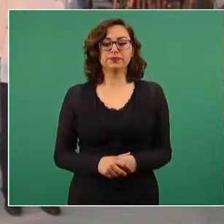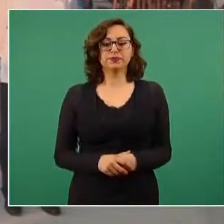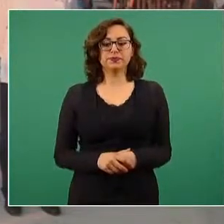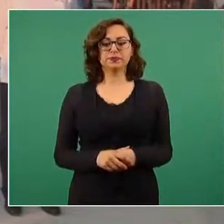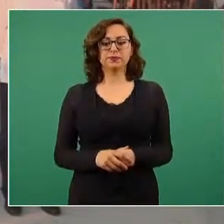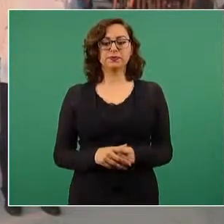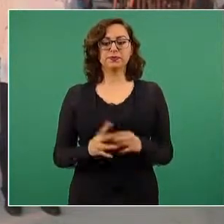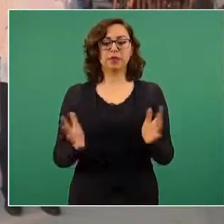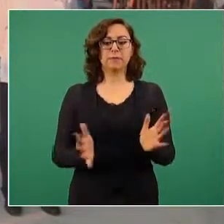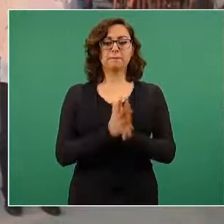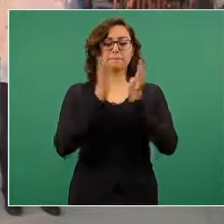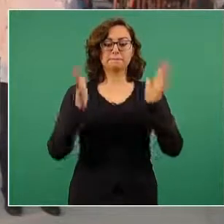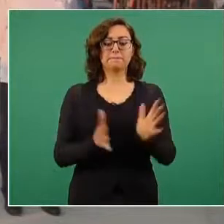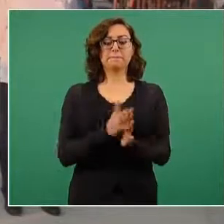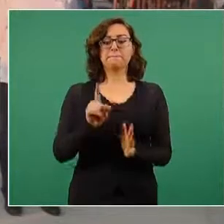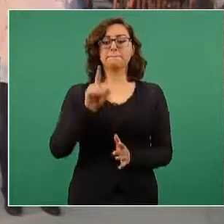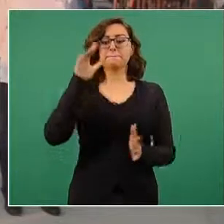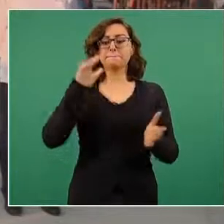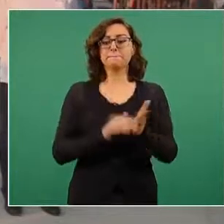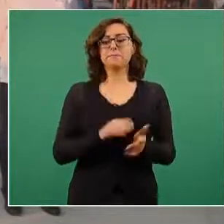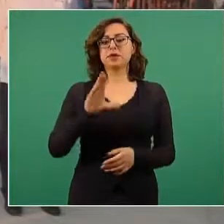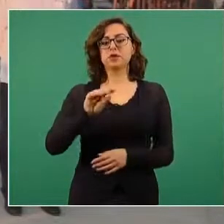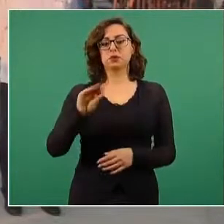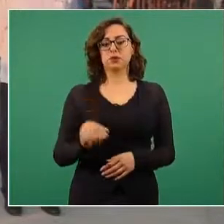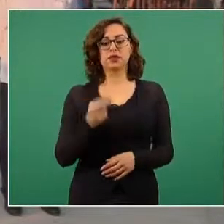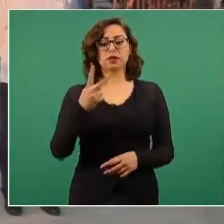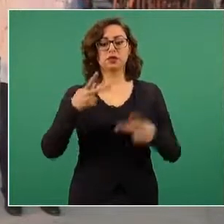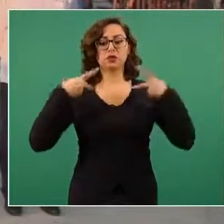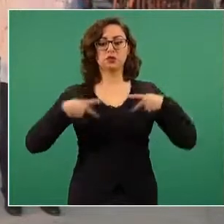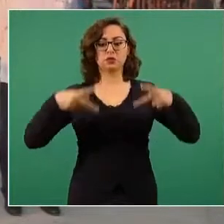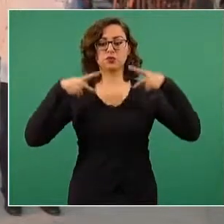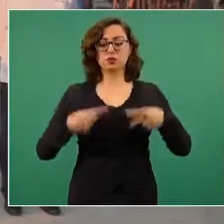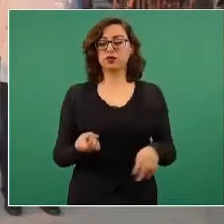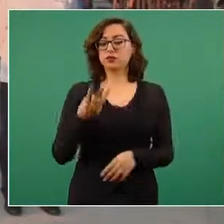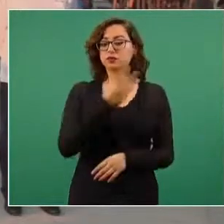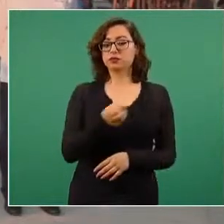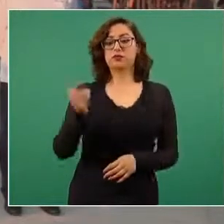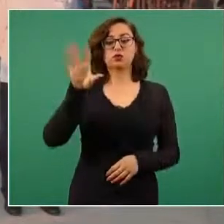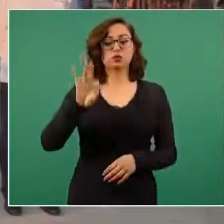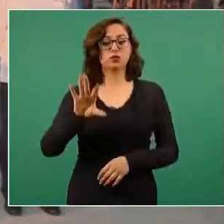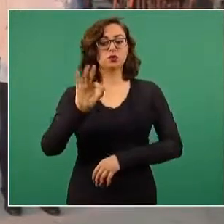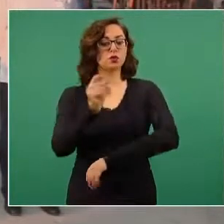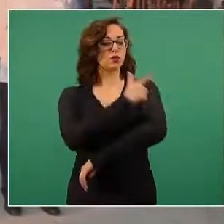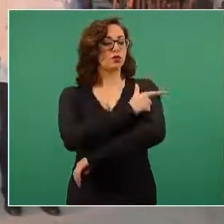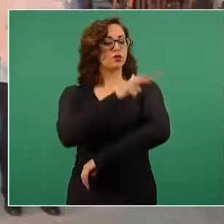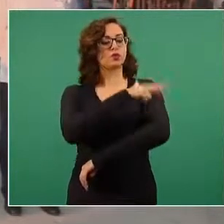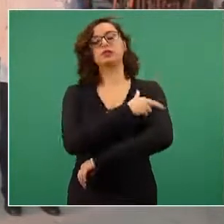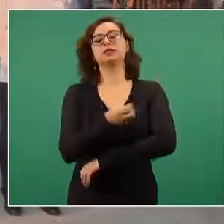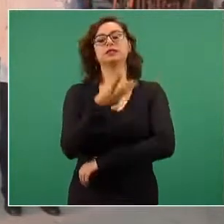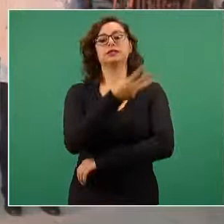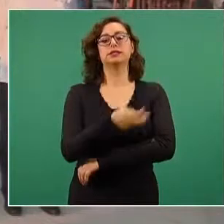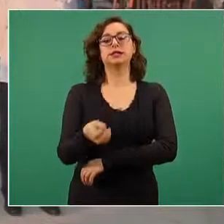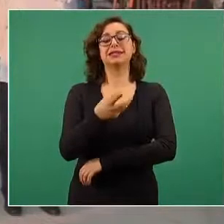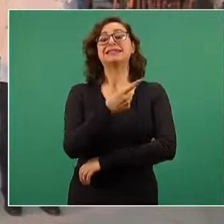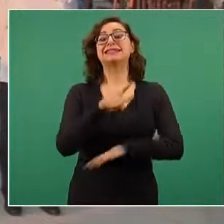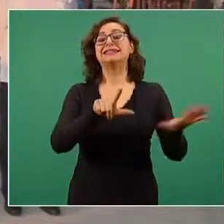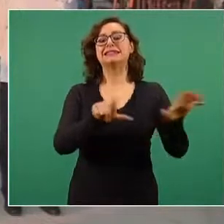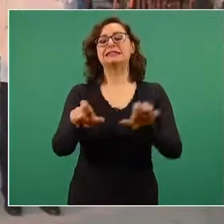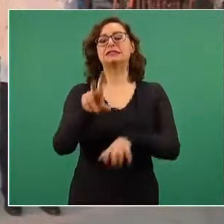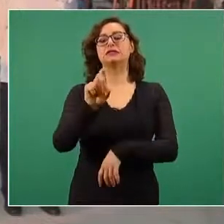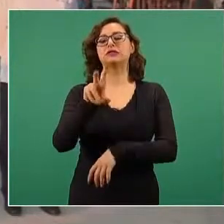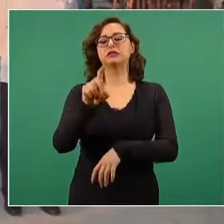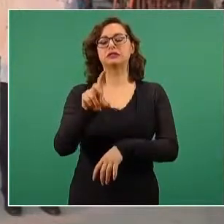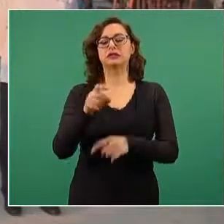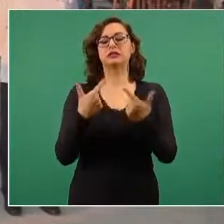1,092 personas, 340 de la Guardia Nacional, 730 correcaminos